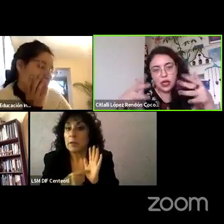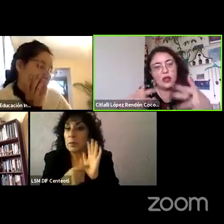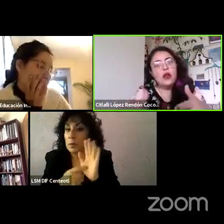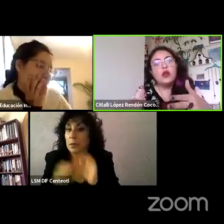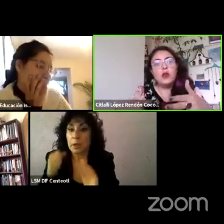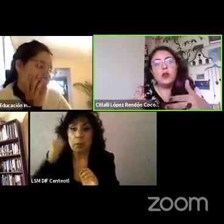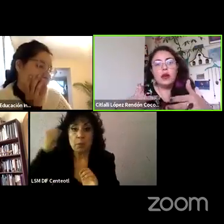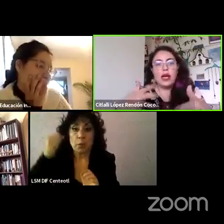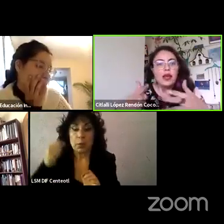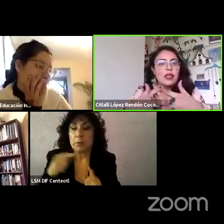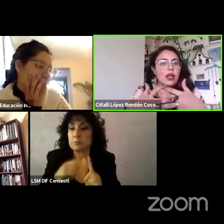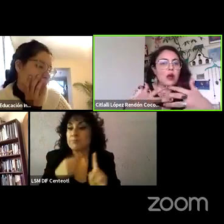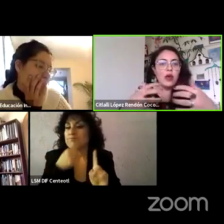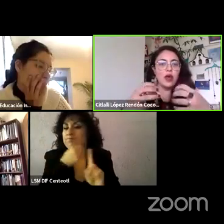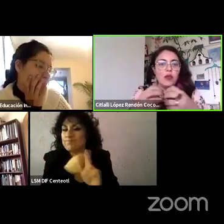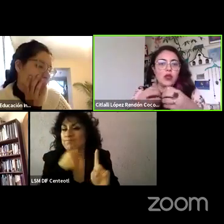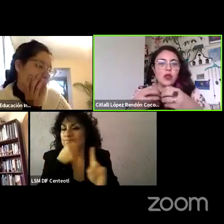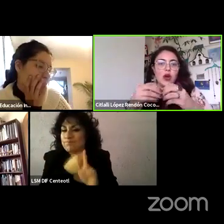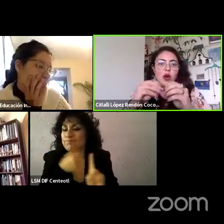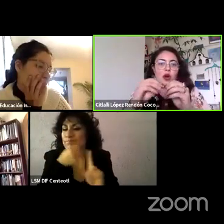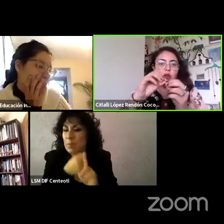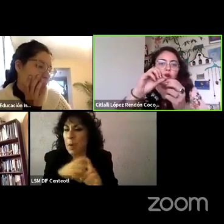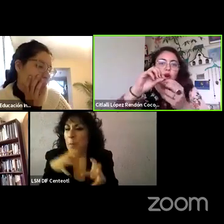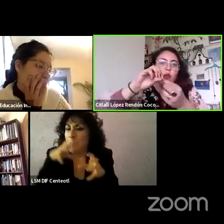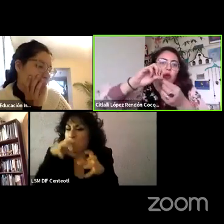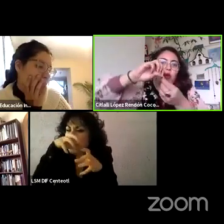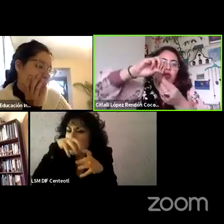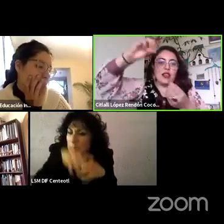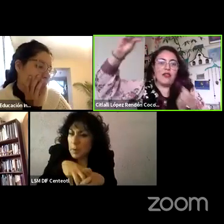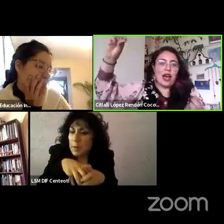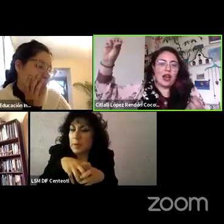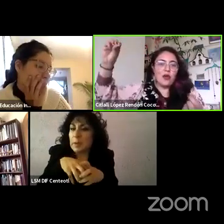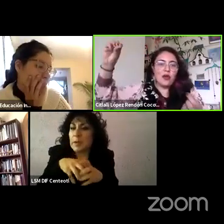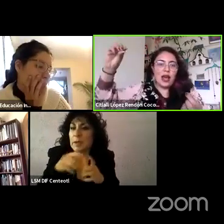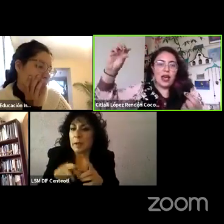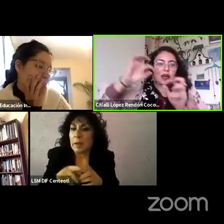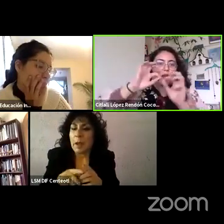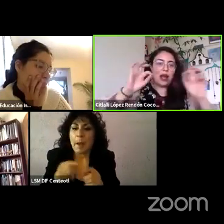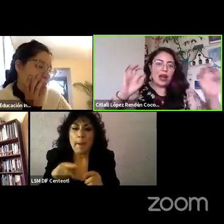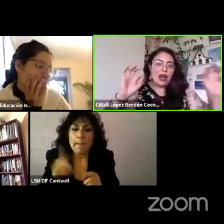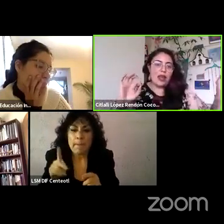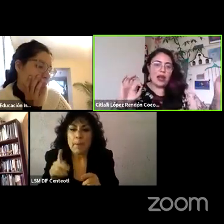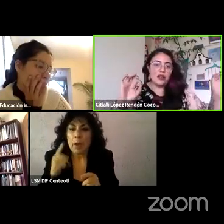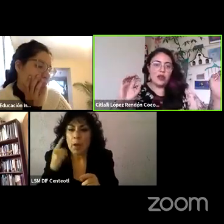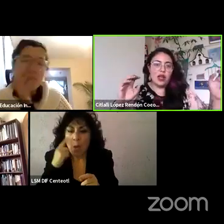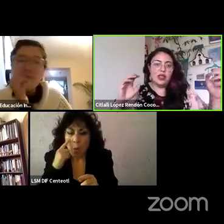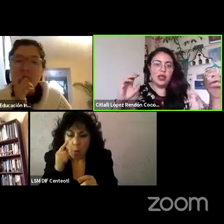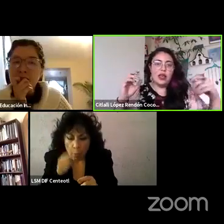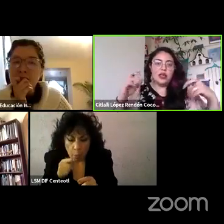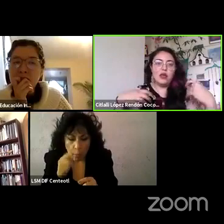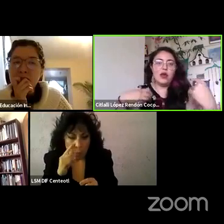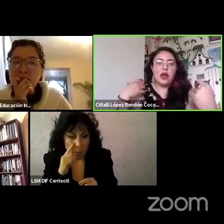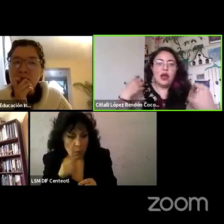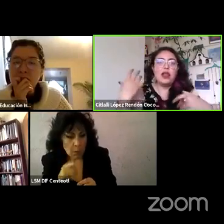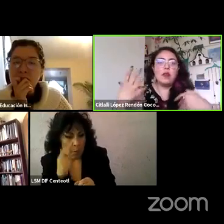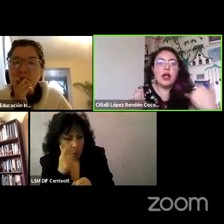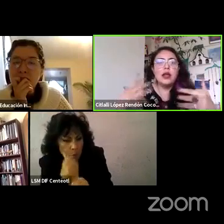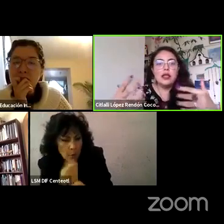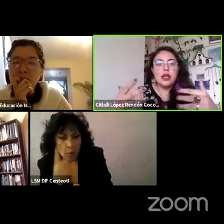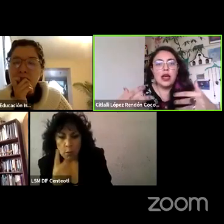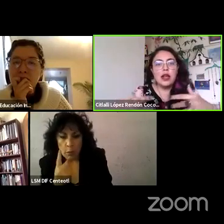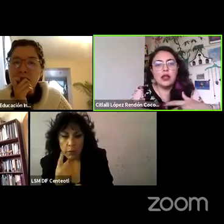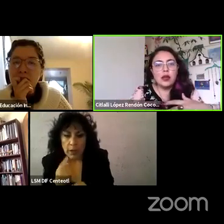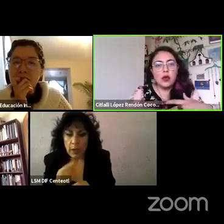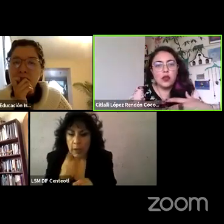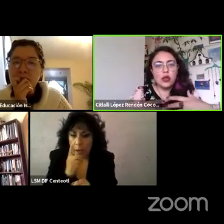violencias que están súper imbricadas, que no podemos justo como identificar una y separarla de las otras, sino que también